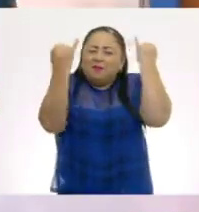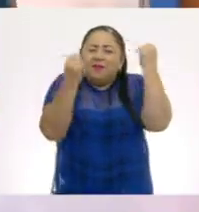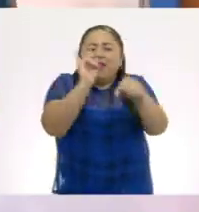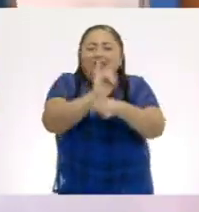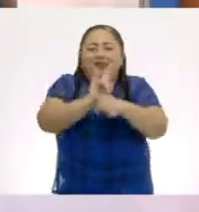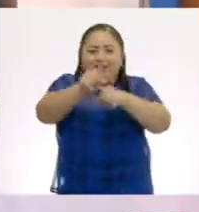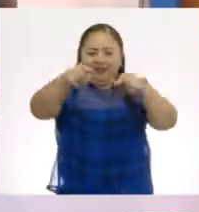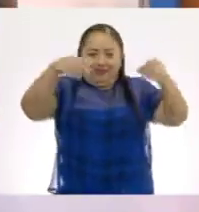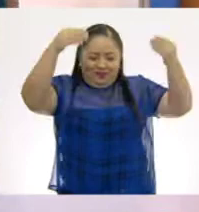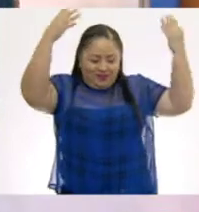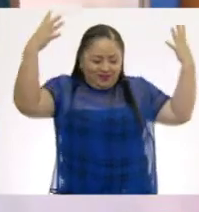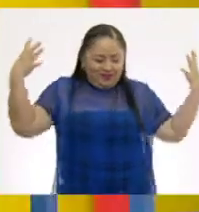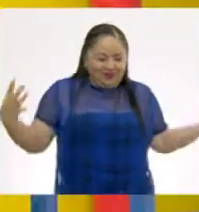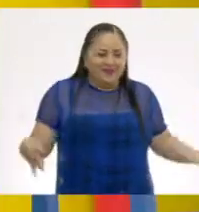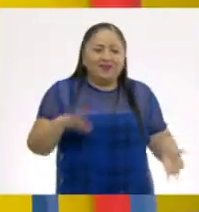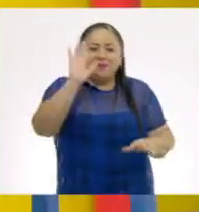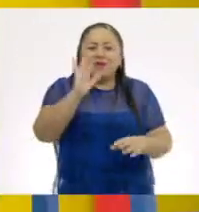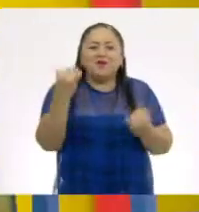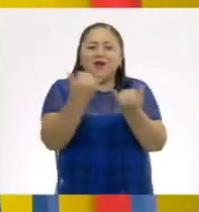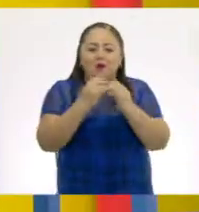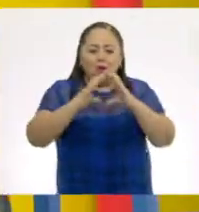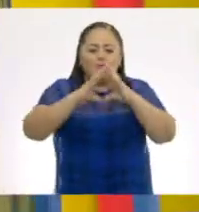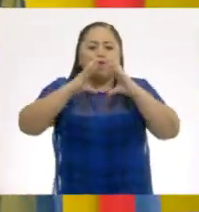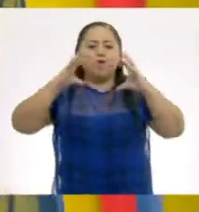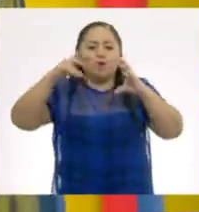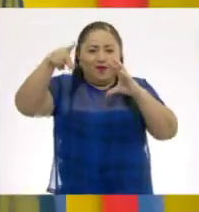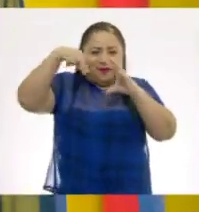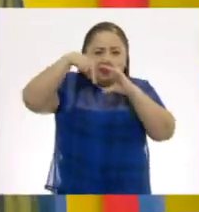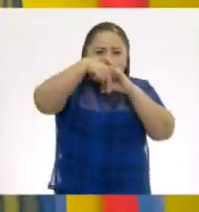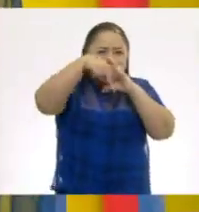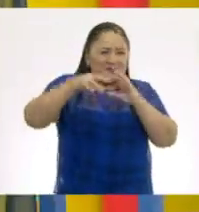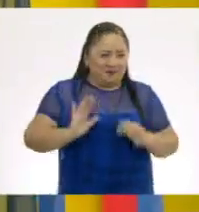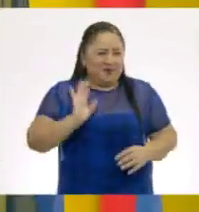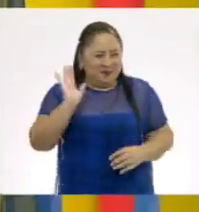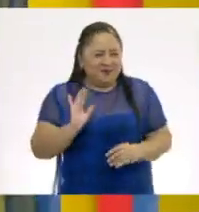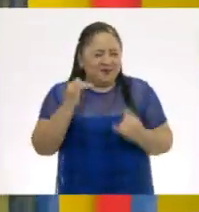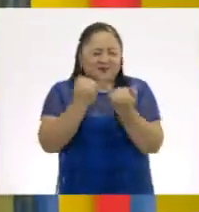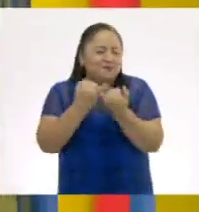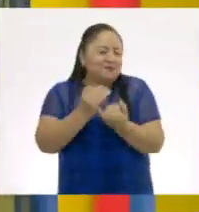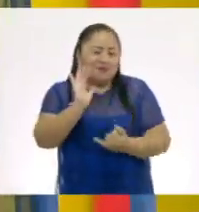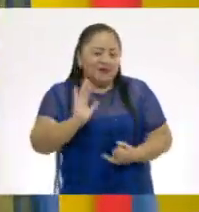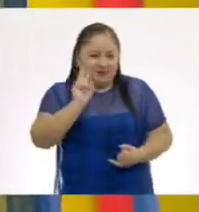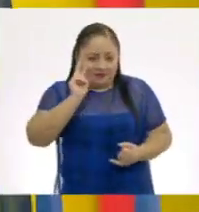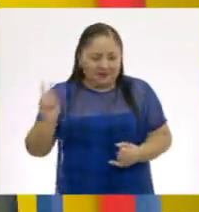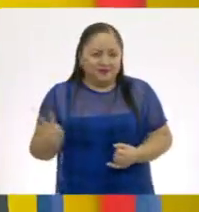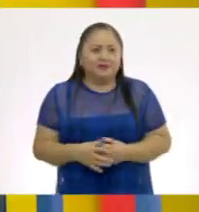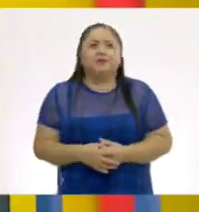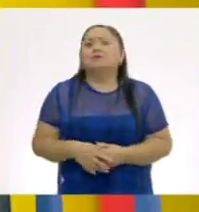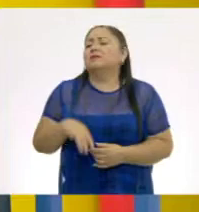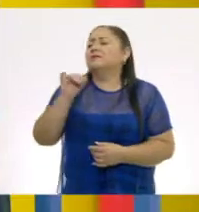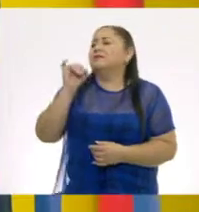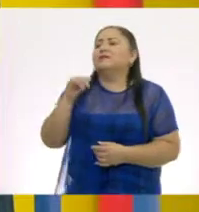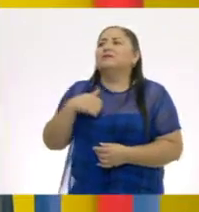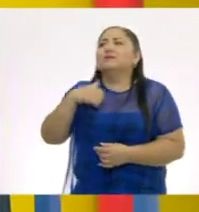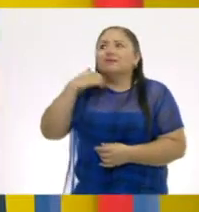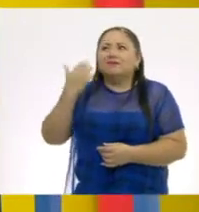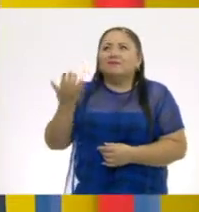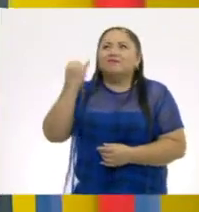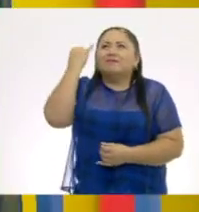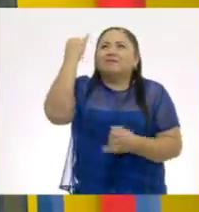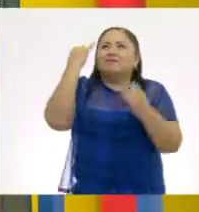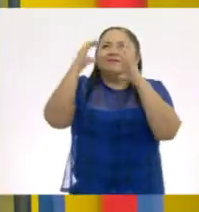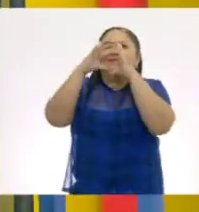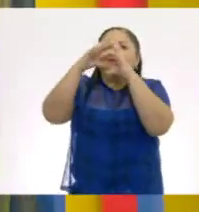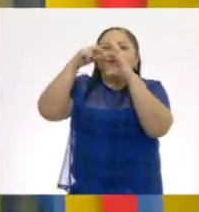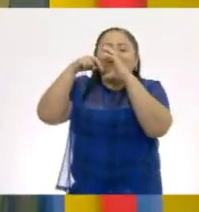¡Ay, qué padre! ¡Muy padre! Sí, ¿te gustaría estar dentro de una burbuja, Britza? ¡Ay, sí! Una burbuja dentro del mar, ¿se imaginan?